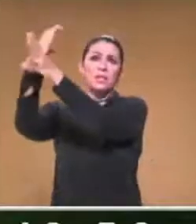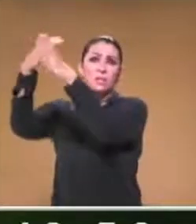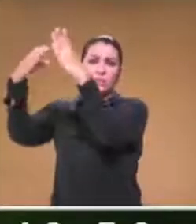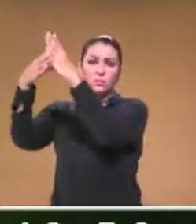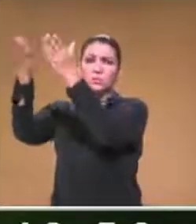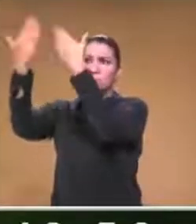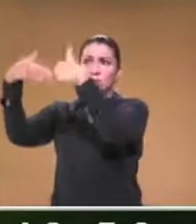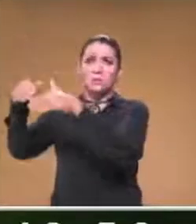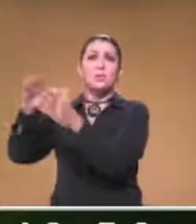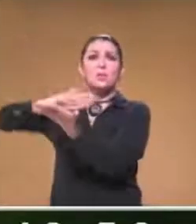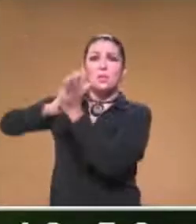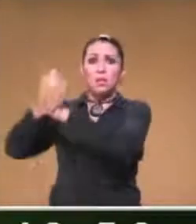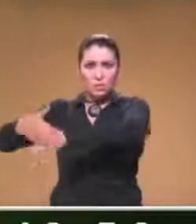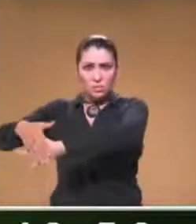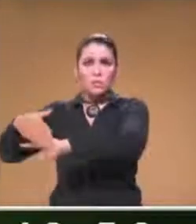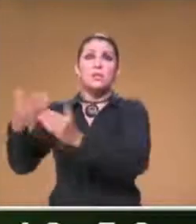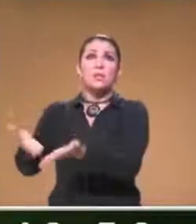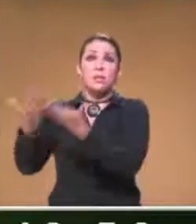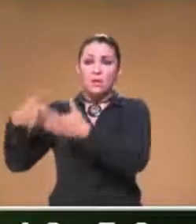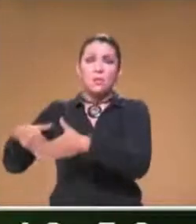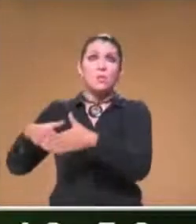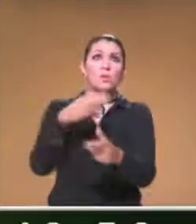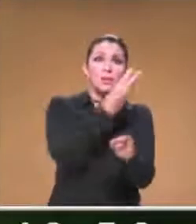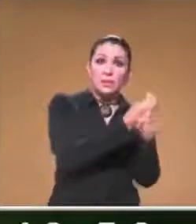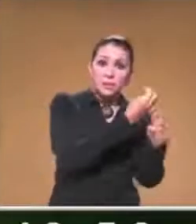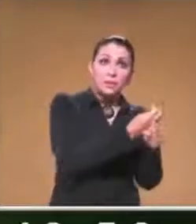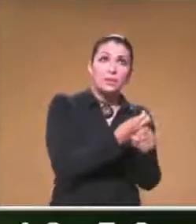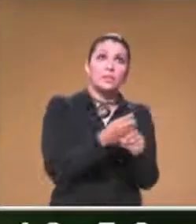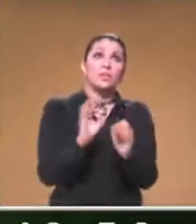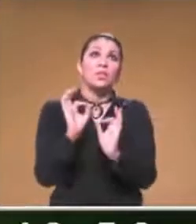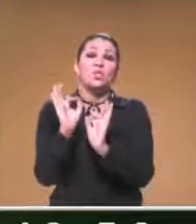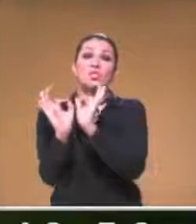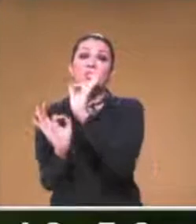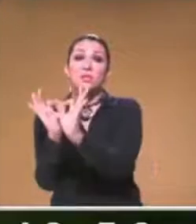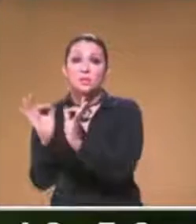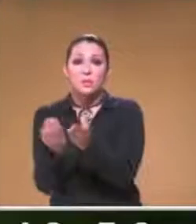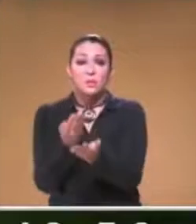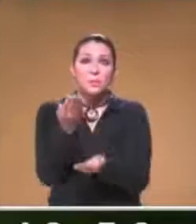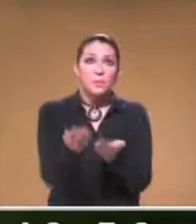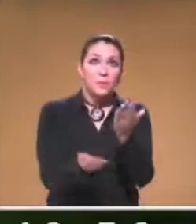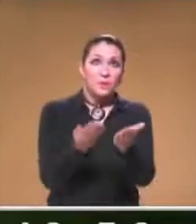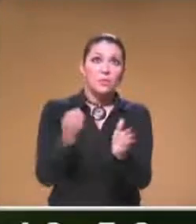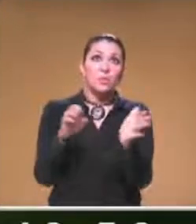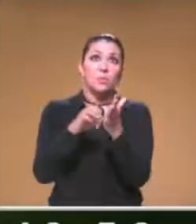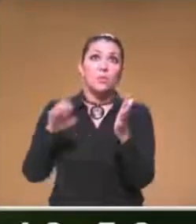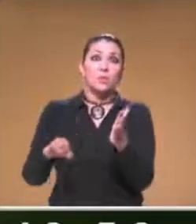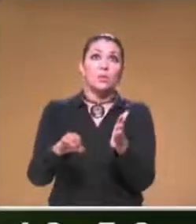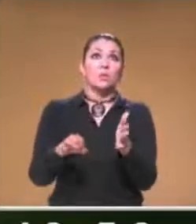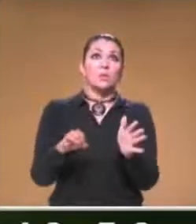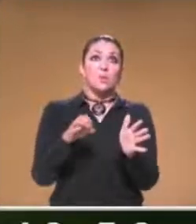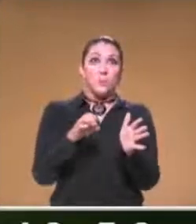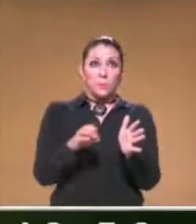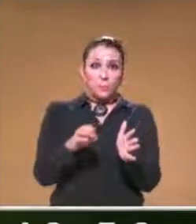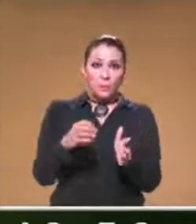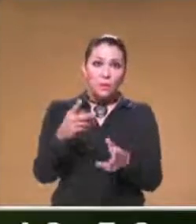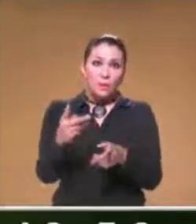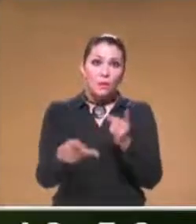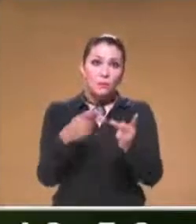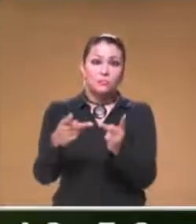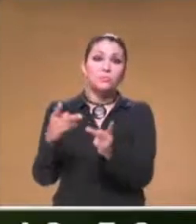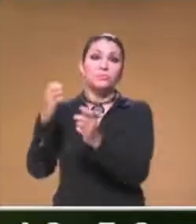comunidad. ¿Qué actividades se desarrollan? Servicios de gobierno, salud, hospitales,